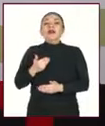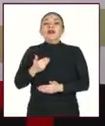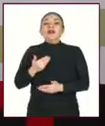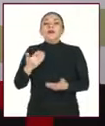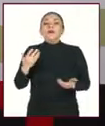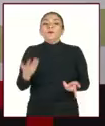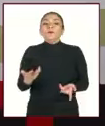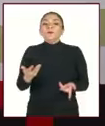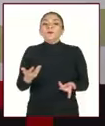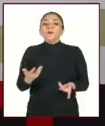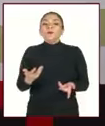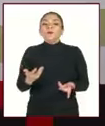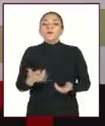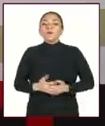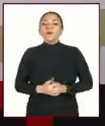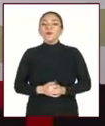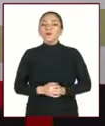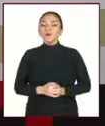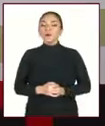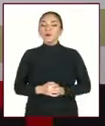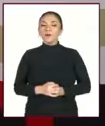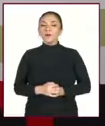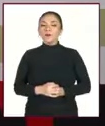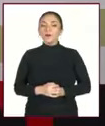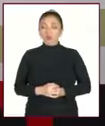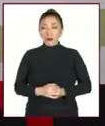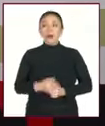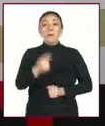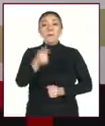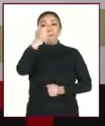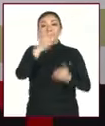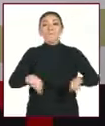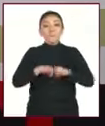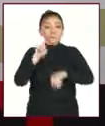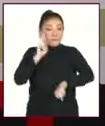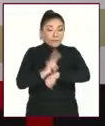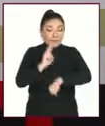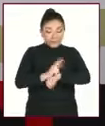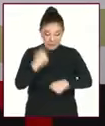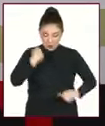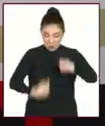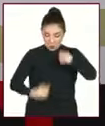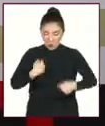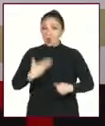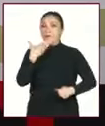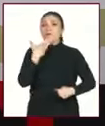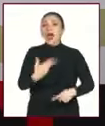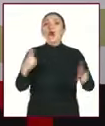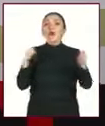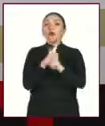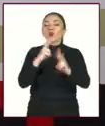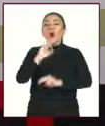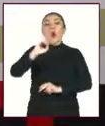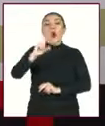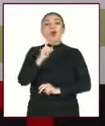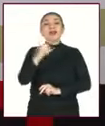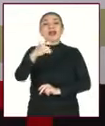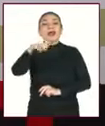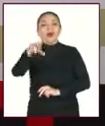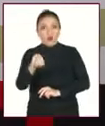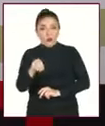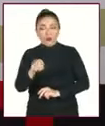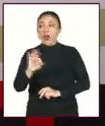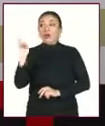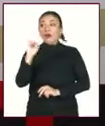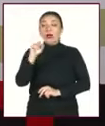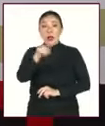parte ahora que la circulación sigue manteniendo oxígeno. Entonces, cuando nosotros posicionamos a la